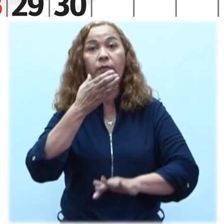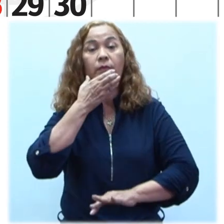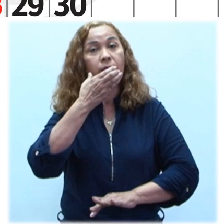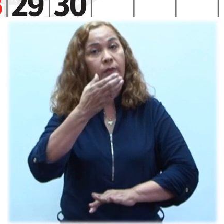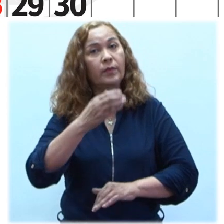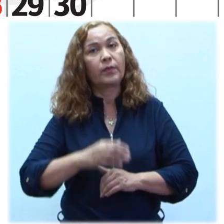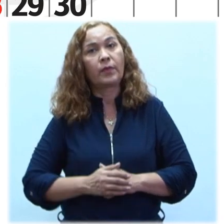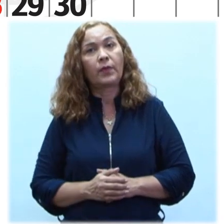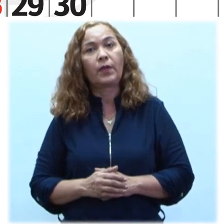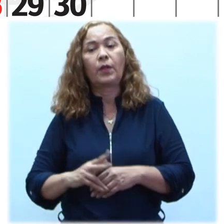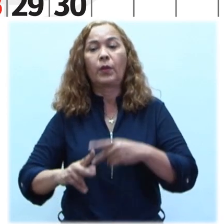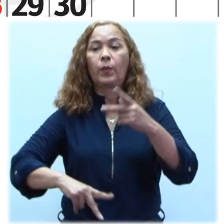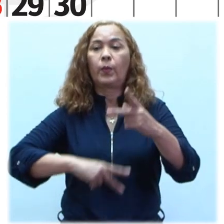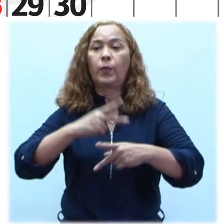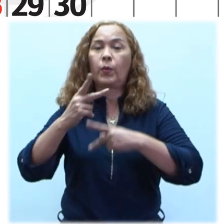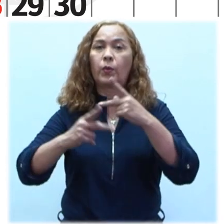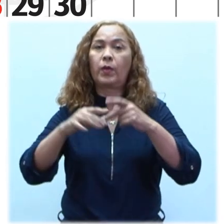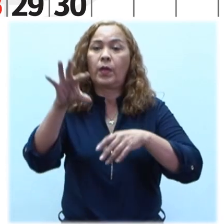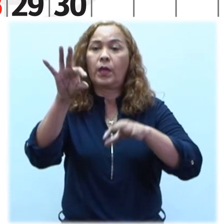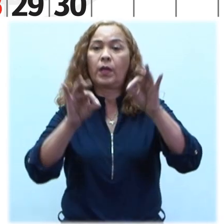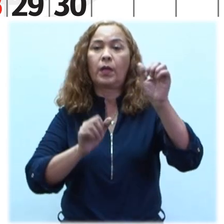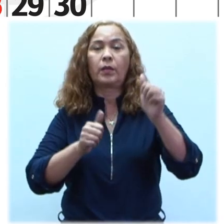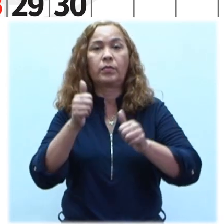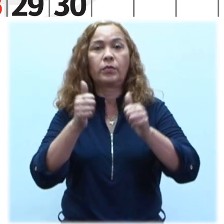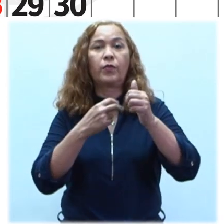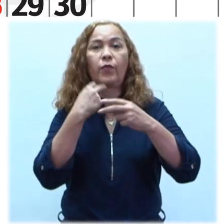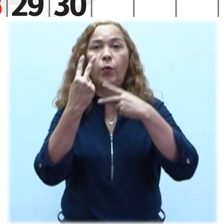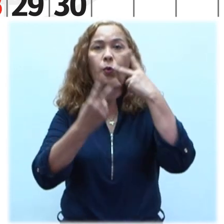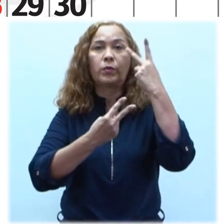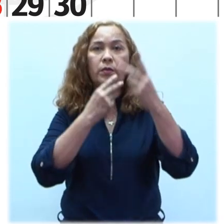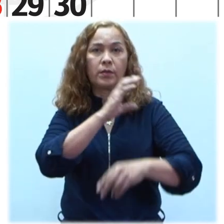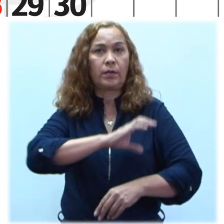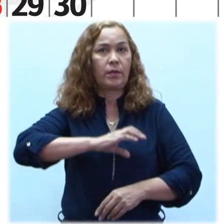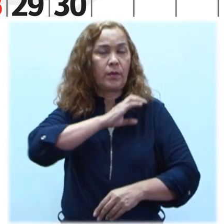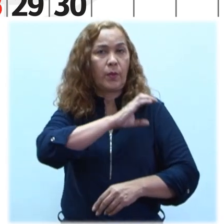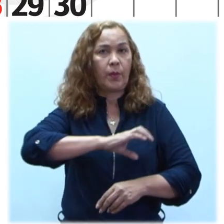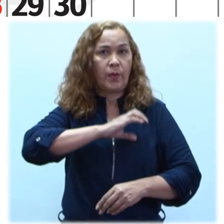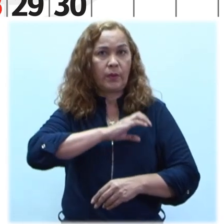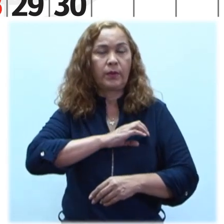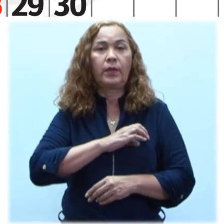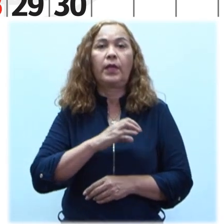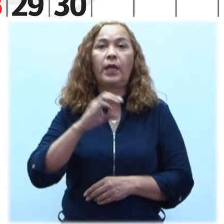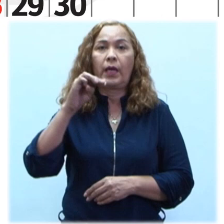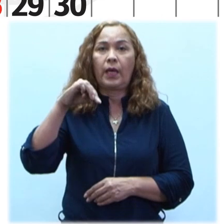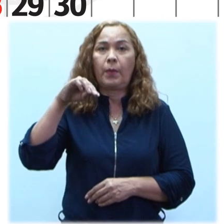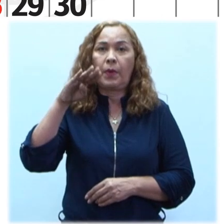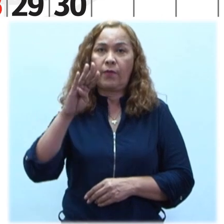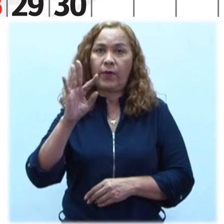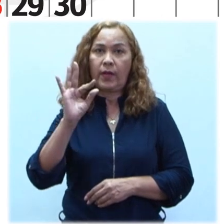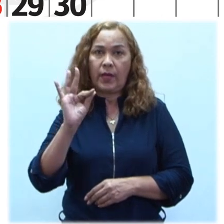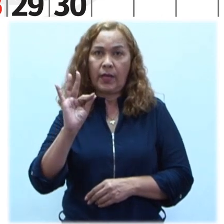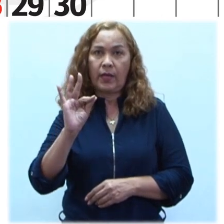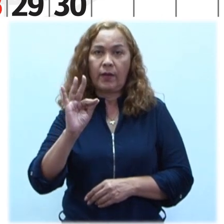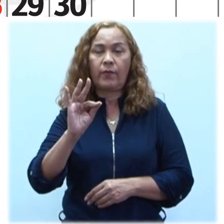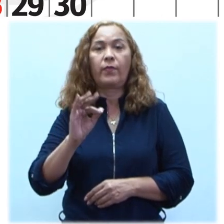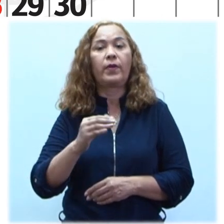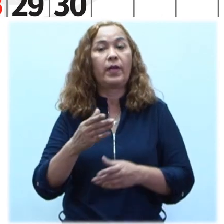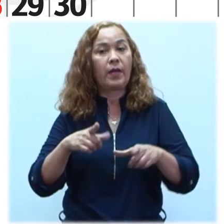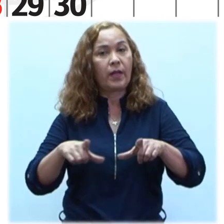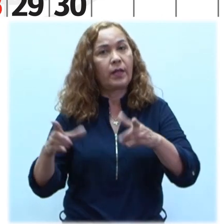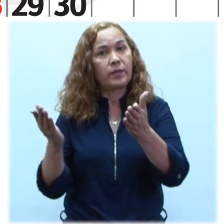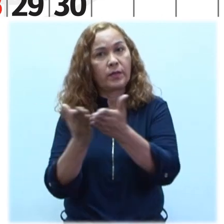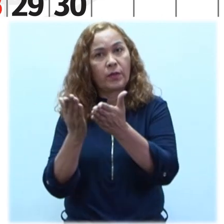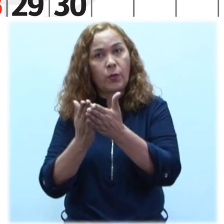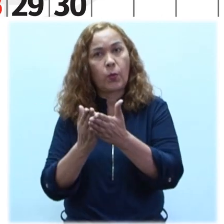15 de diciembre Proceso de elecciones de vocerías y comisiones del MBF a